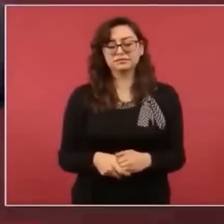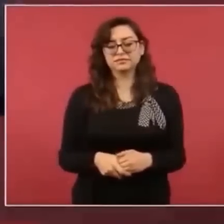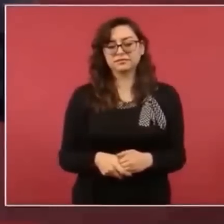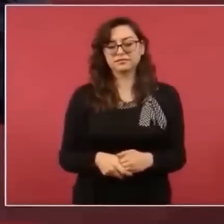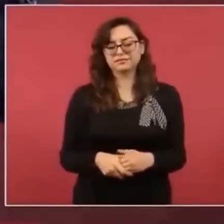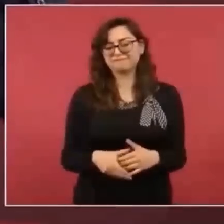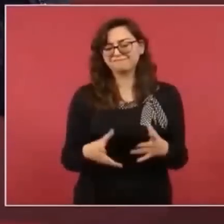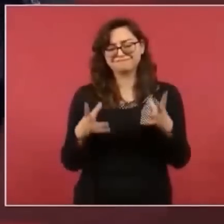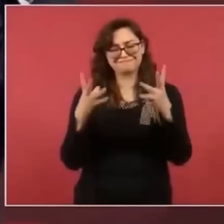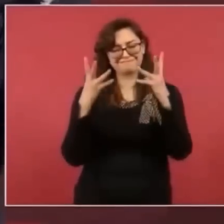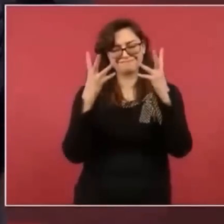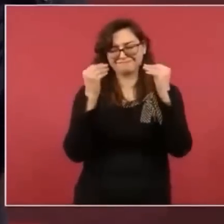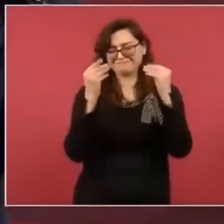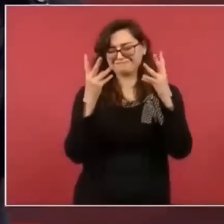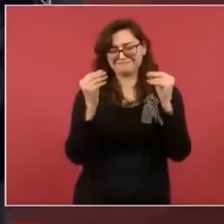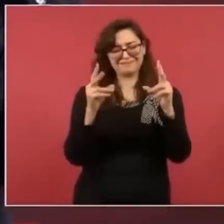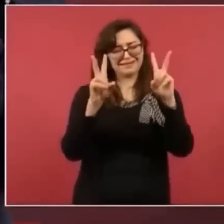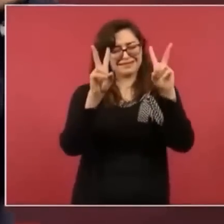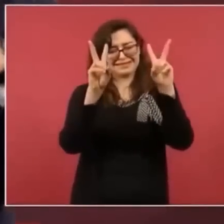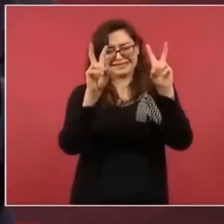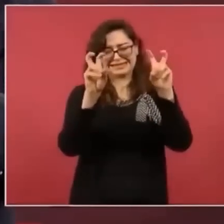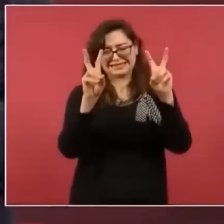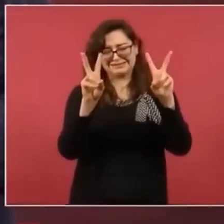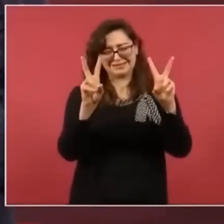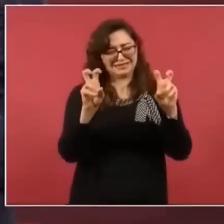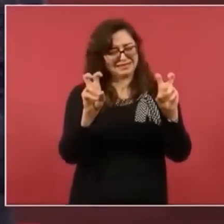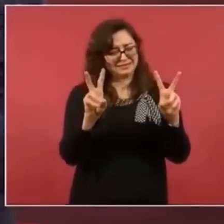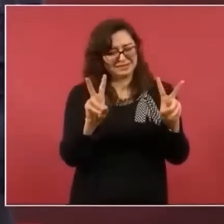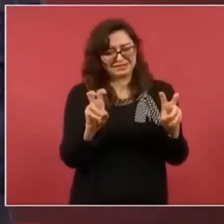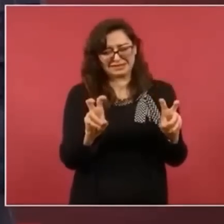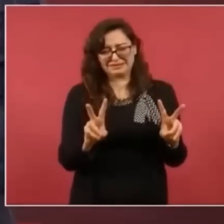Hay muchísimas cosas, o sea,